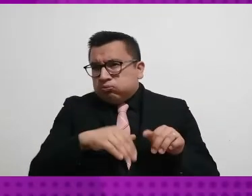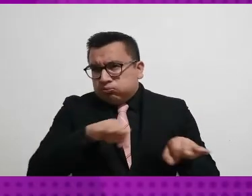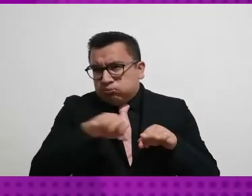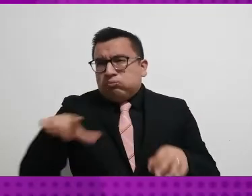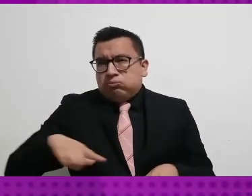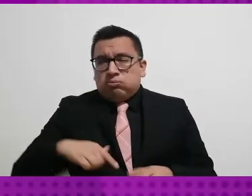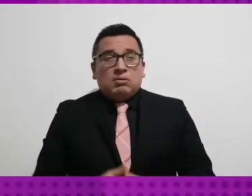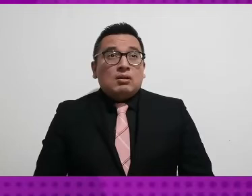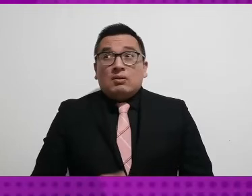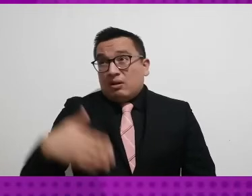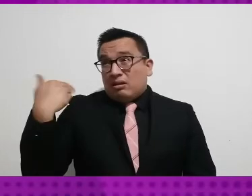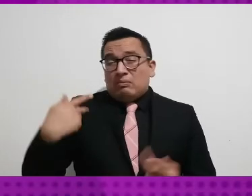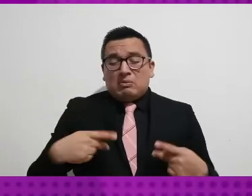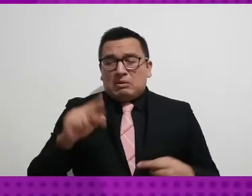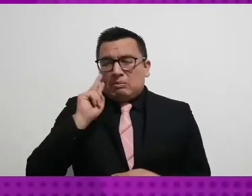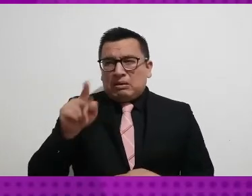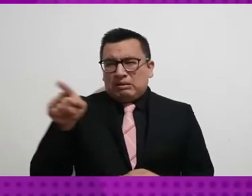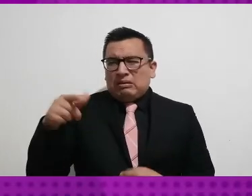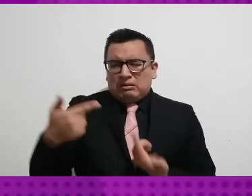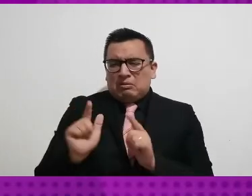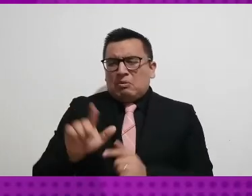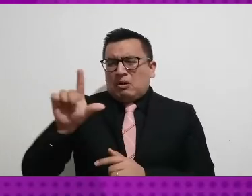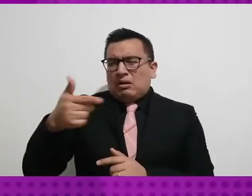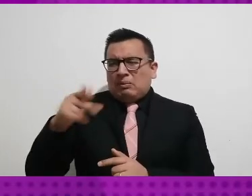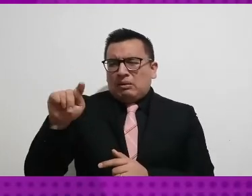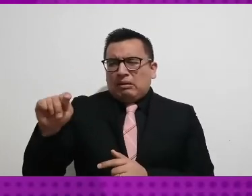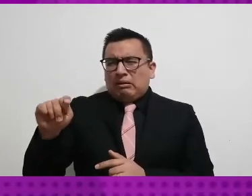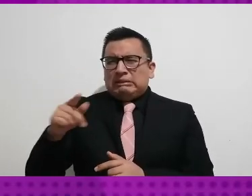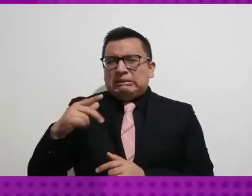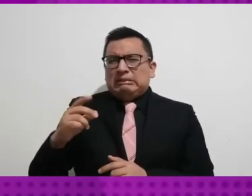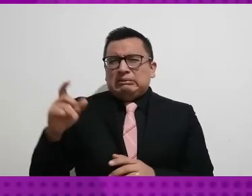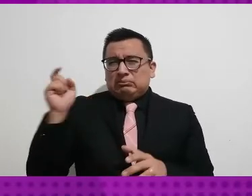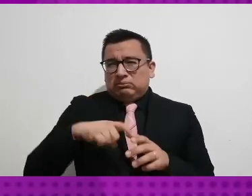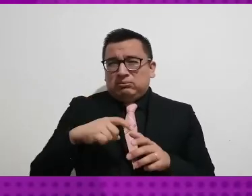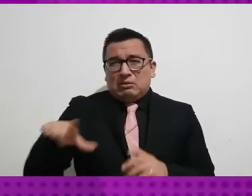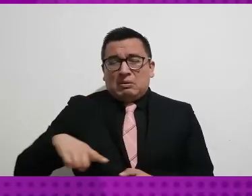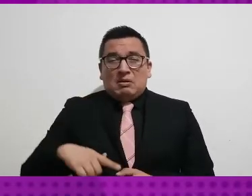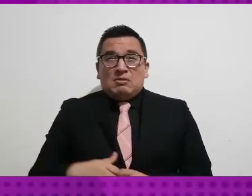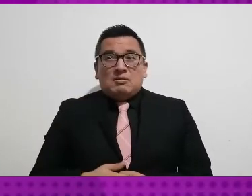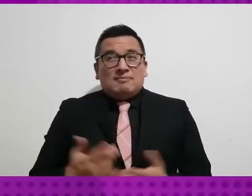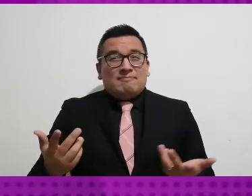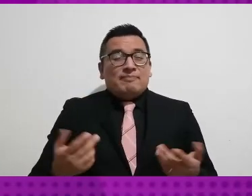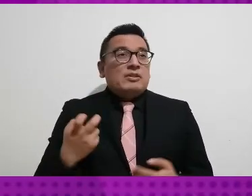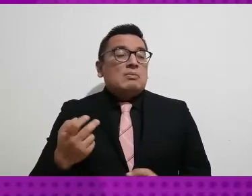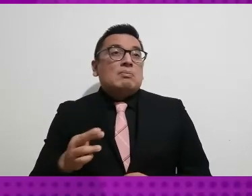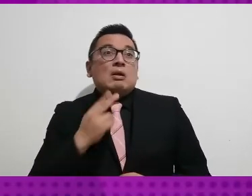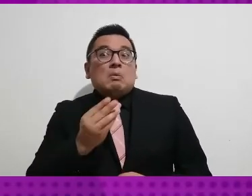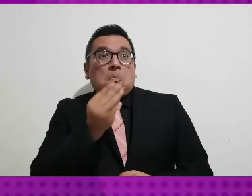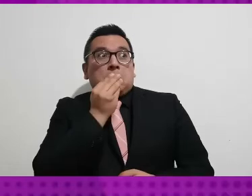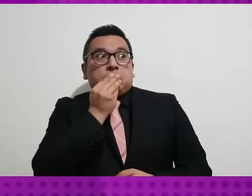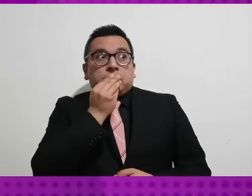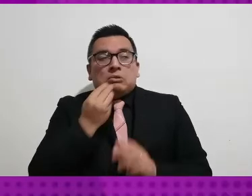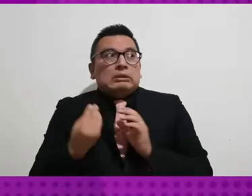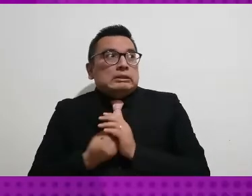persona que perteneciera a la diversidad estuviera en un cargo público. Si lo tenían, no lo decían, porque es que si no, pues voy a perder